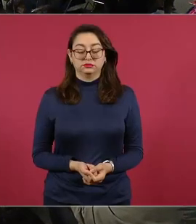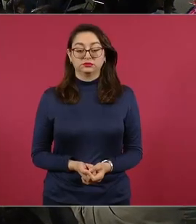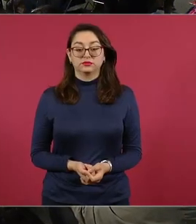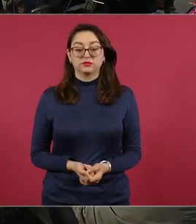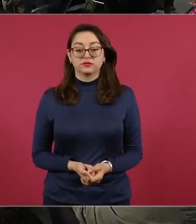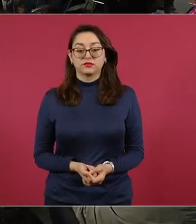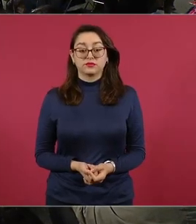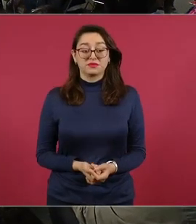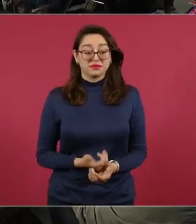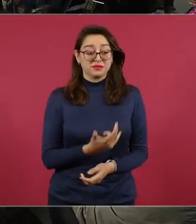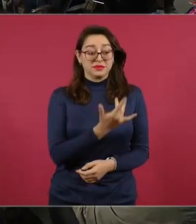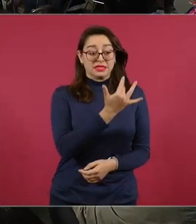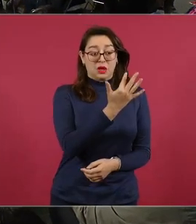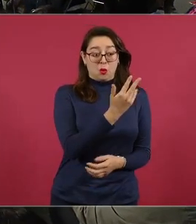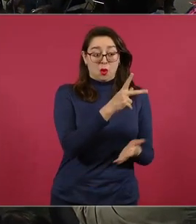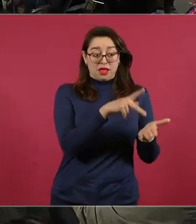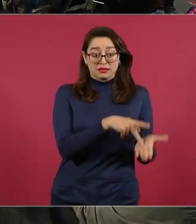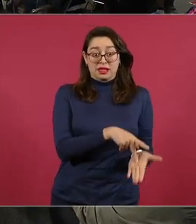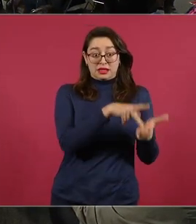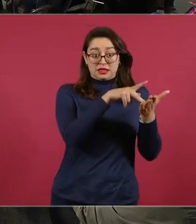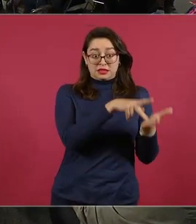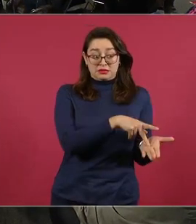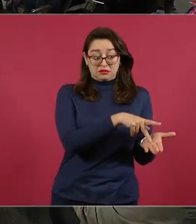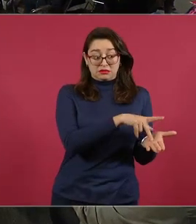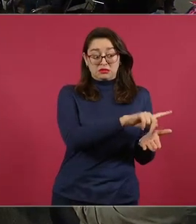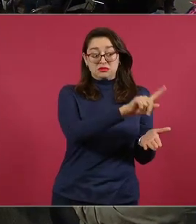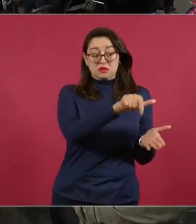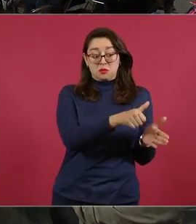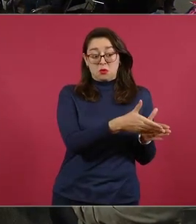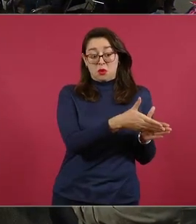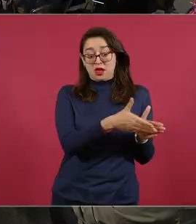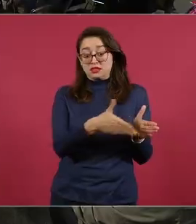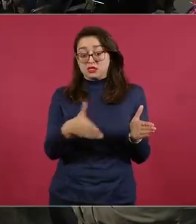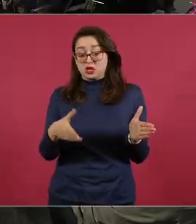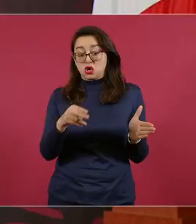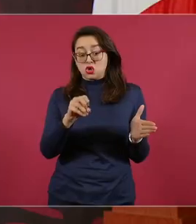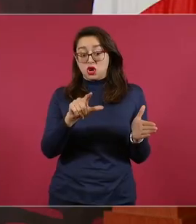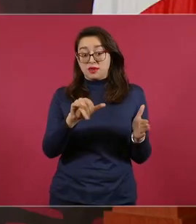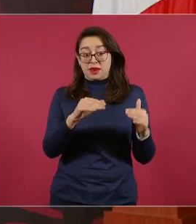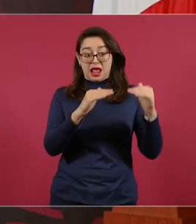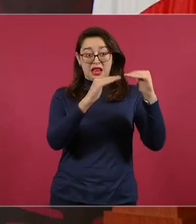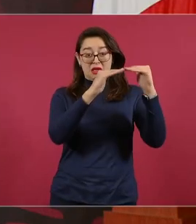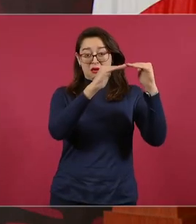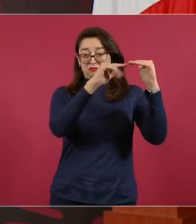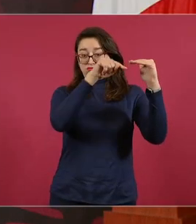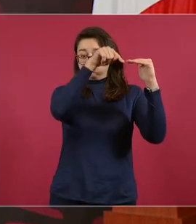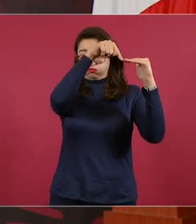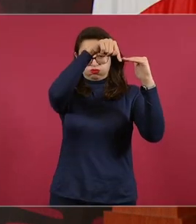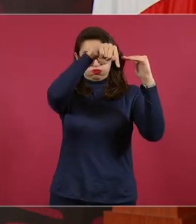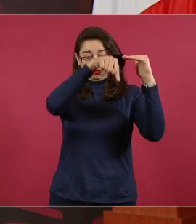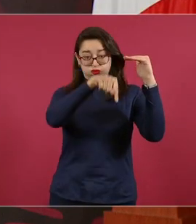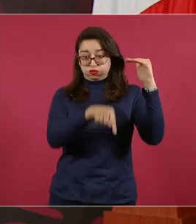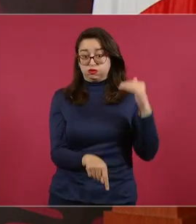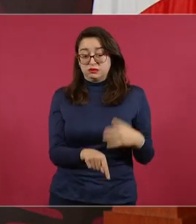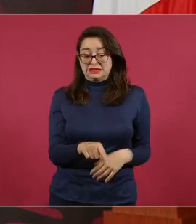Y es un dato, pero esto va acompañado del empobrecimiento de la gente.